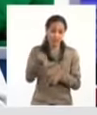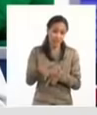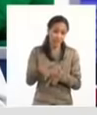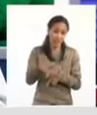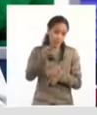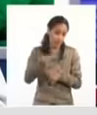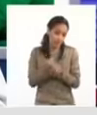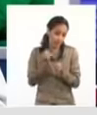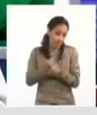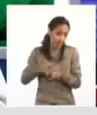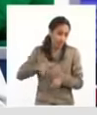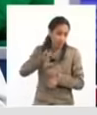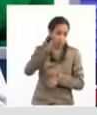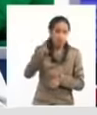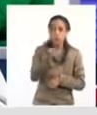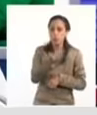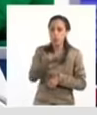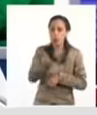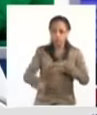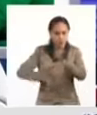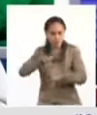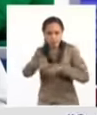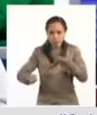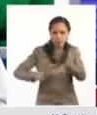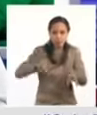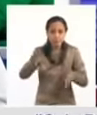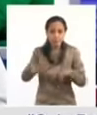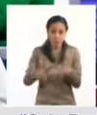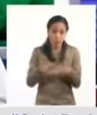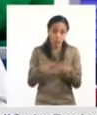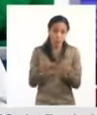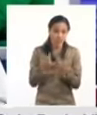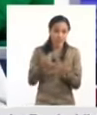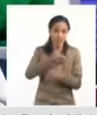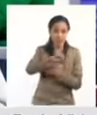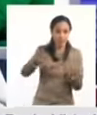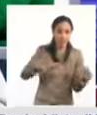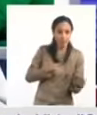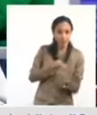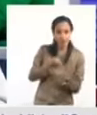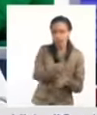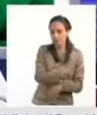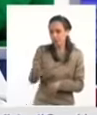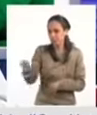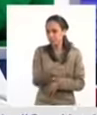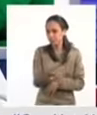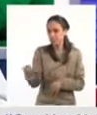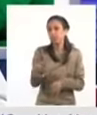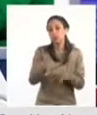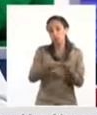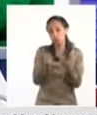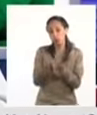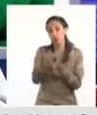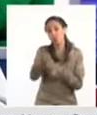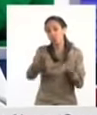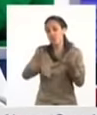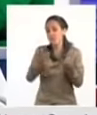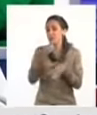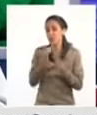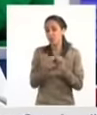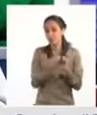viene con un número elevado y que conlleva algunos contagios en este sentido. La